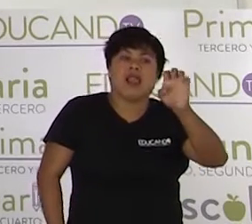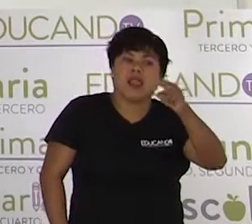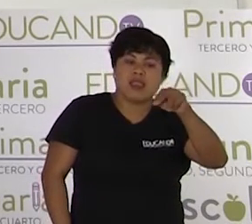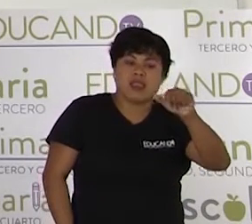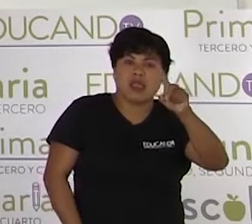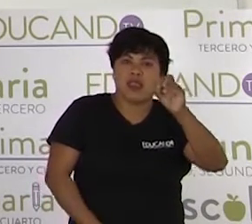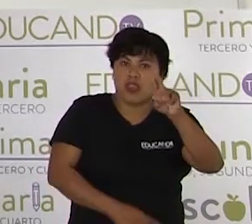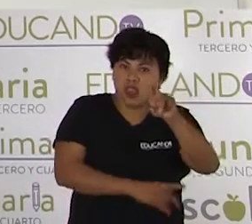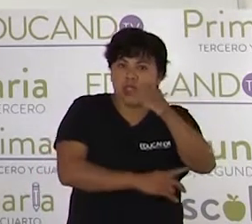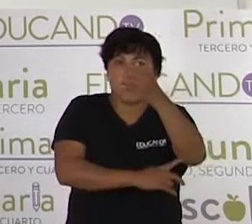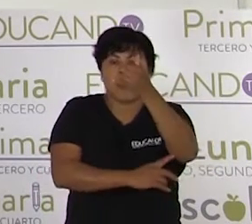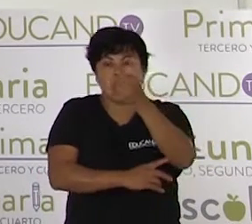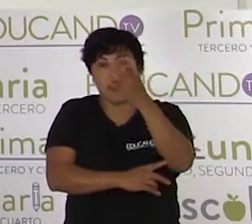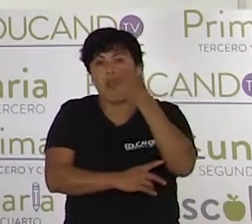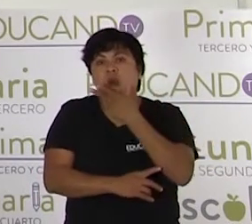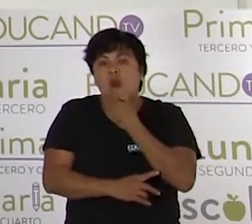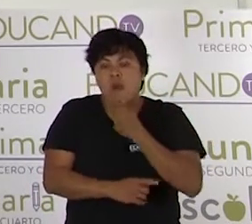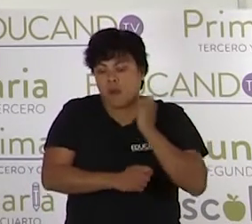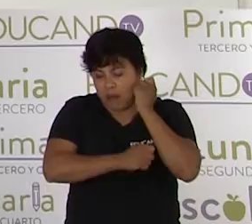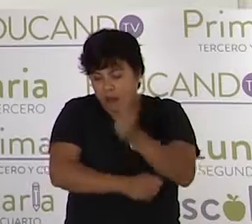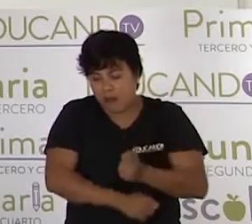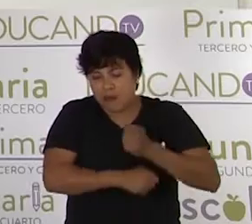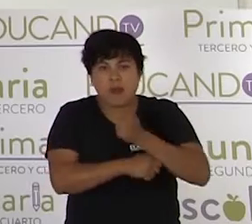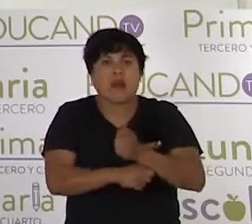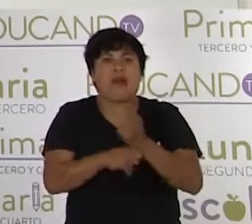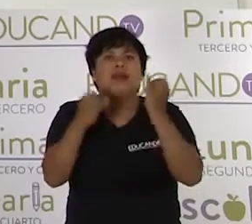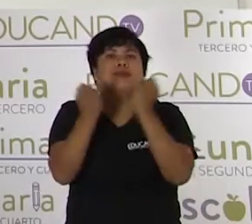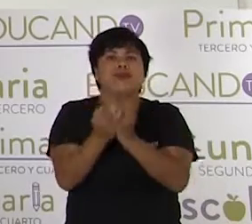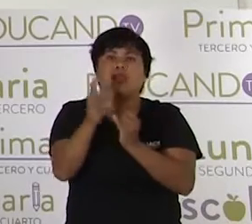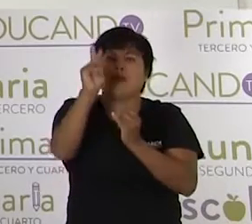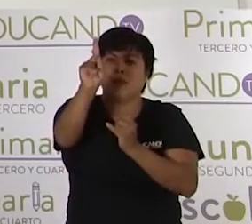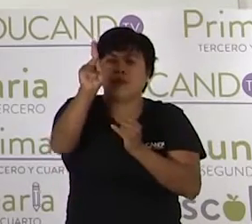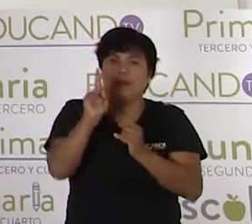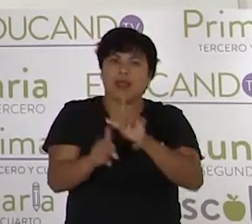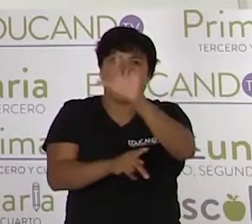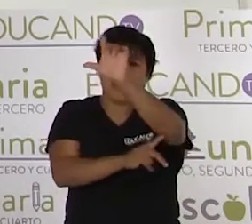leñador inicia igual que león.